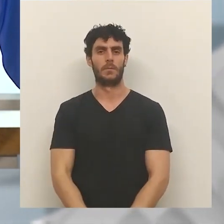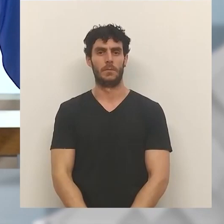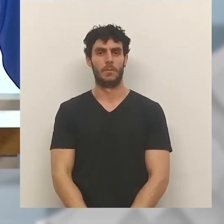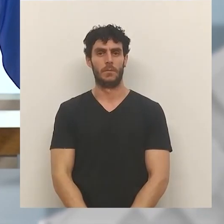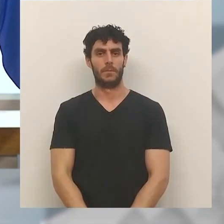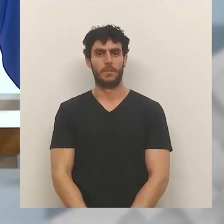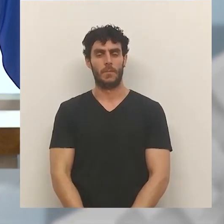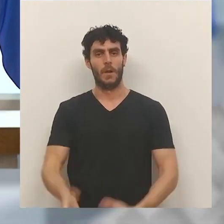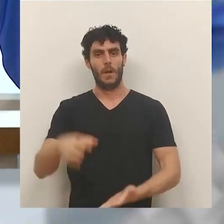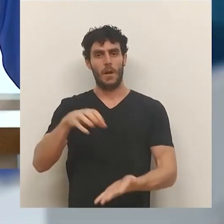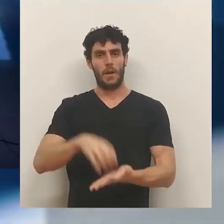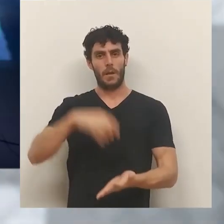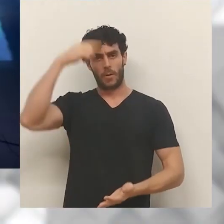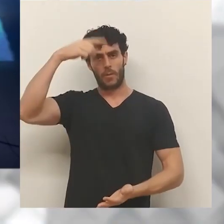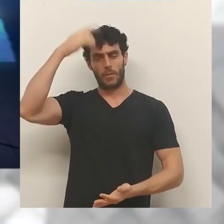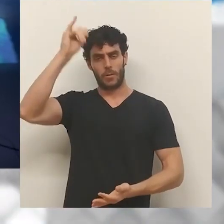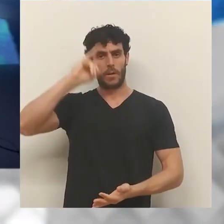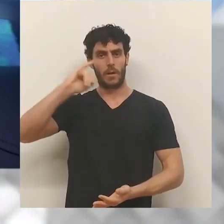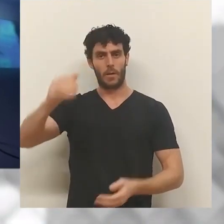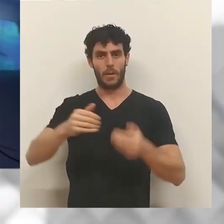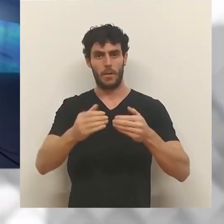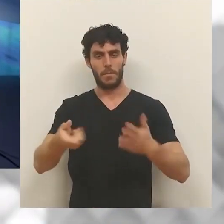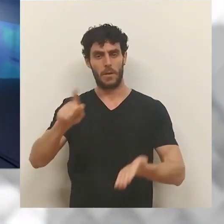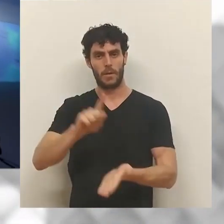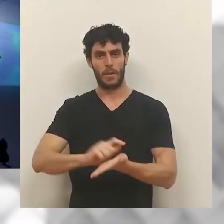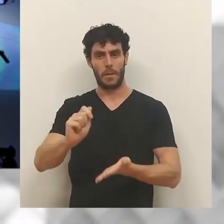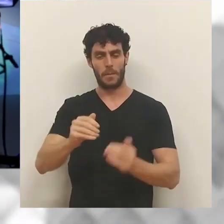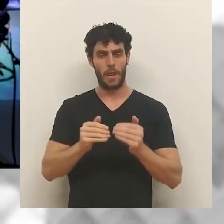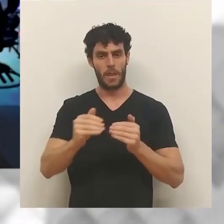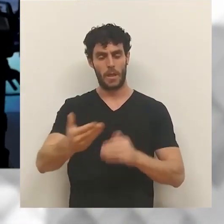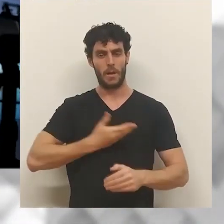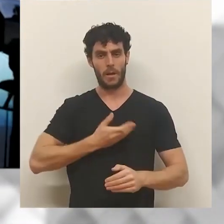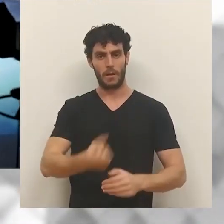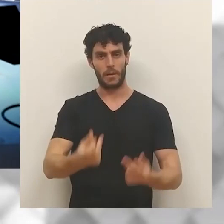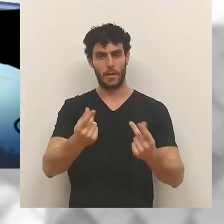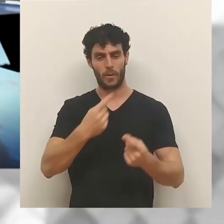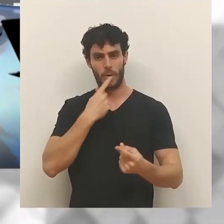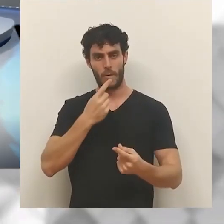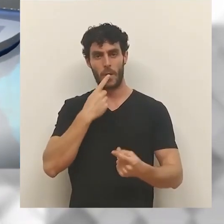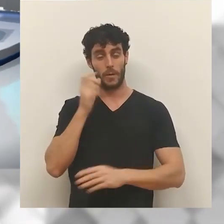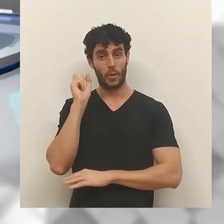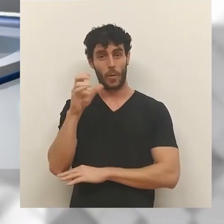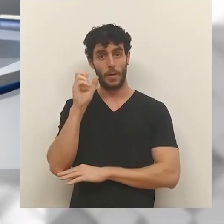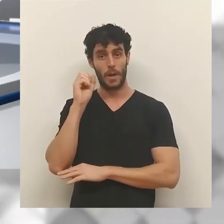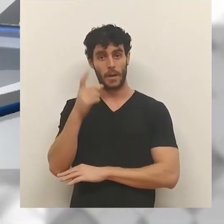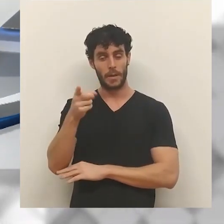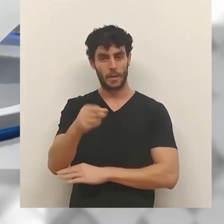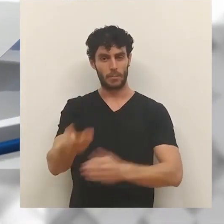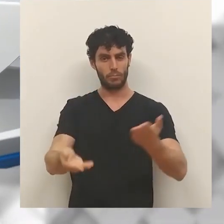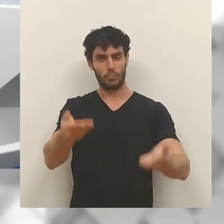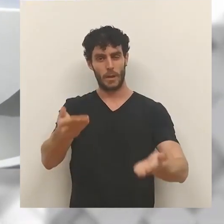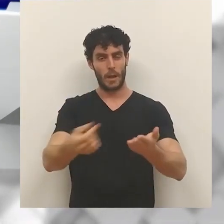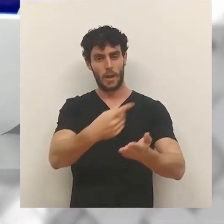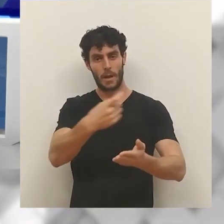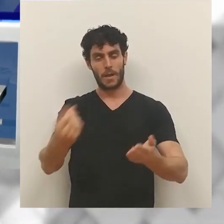importante. El Centro de la Cultura del Rioja reabre este mismo mes, lo ha dicho el alcalde de Logroño en una